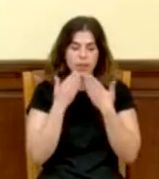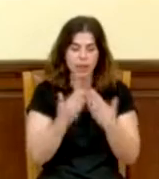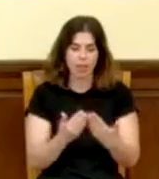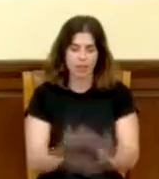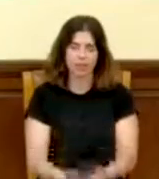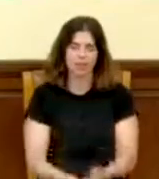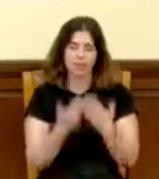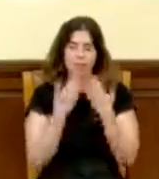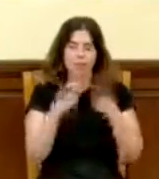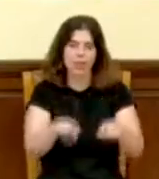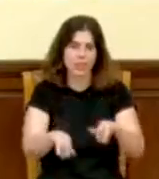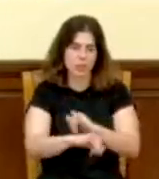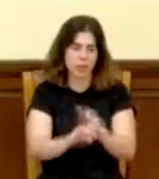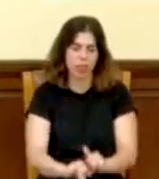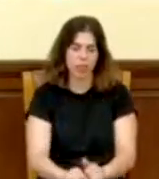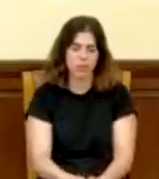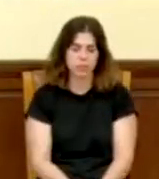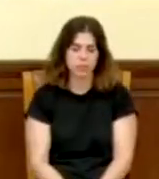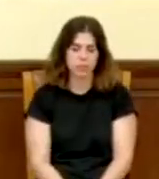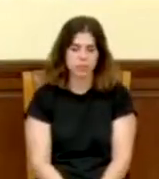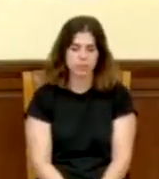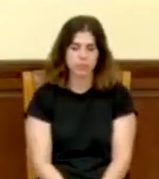Muchas gracias. Descanse en paz.